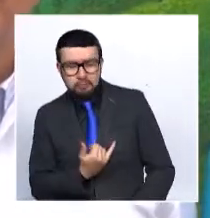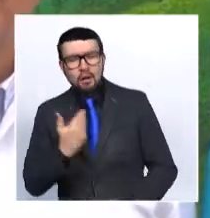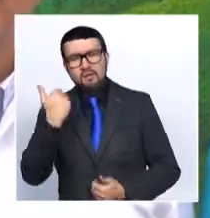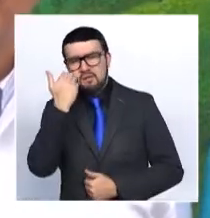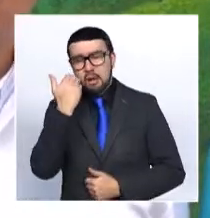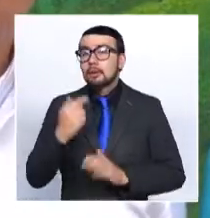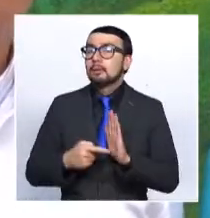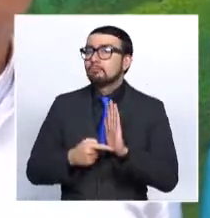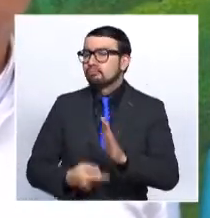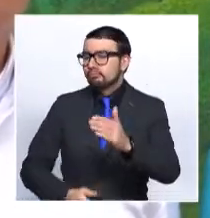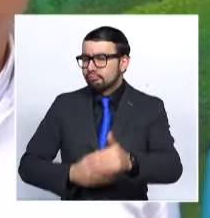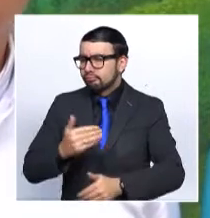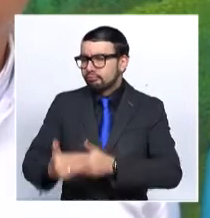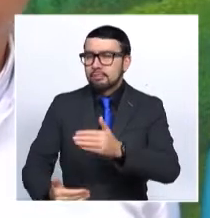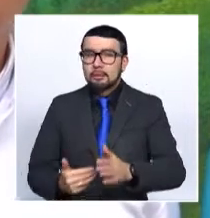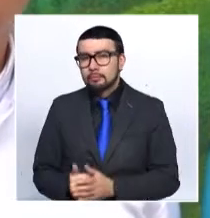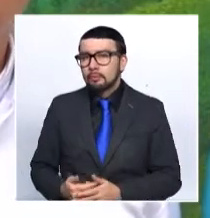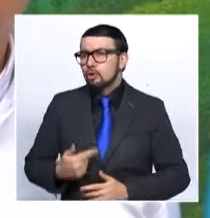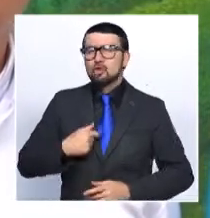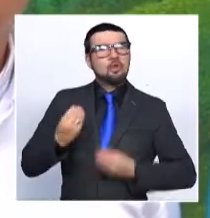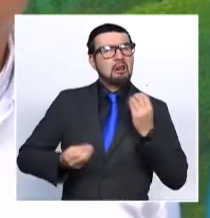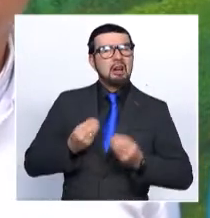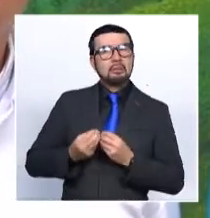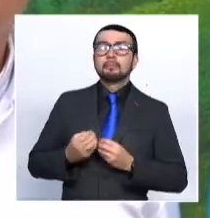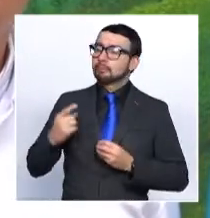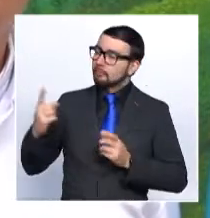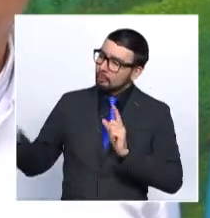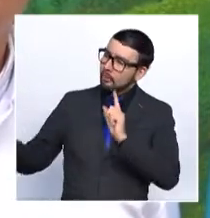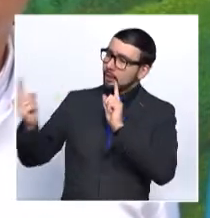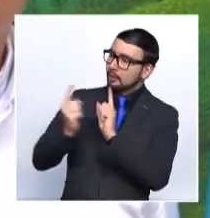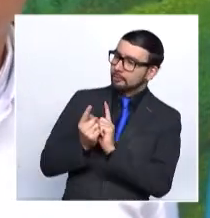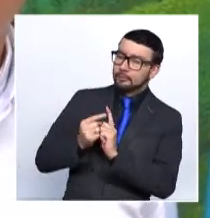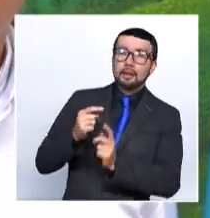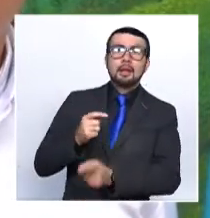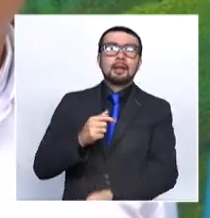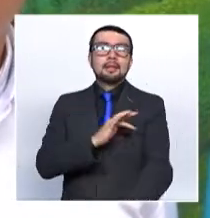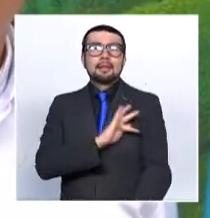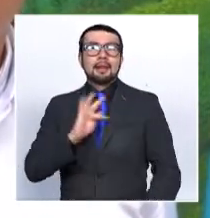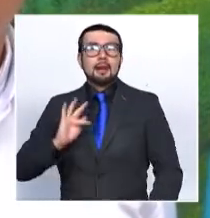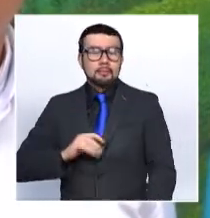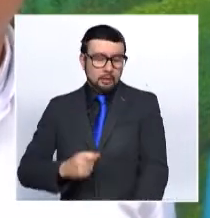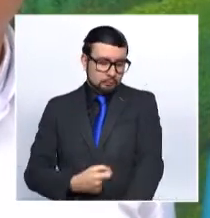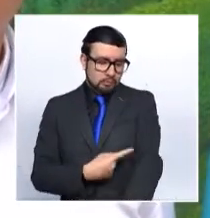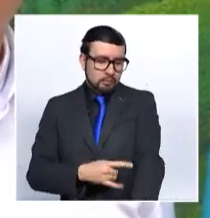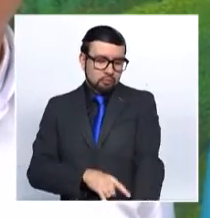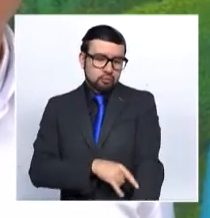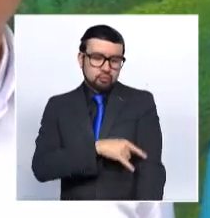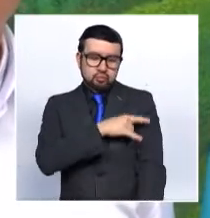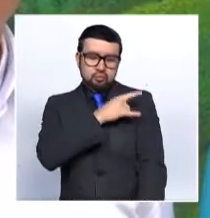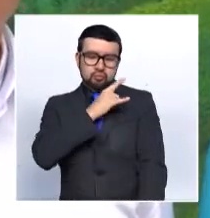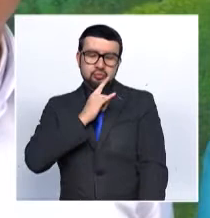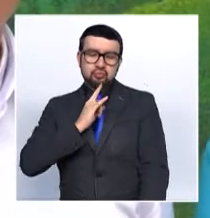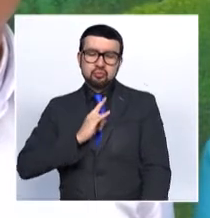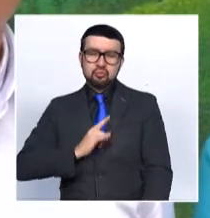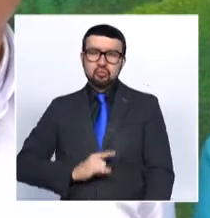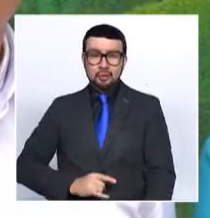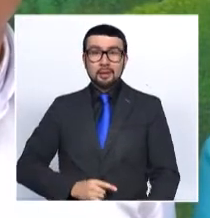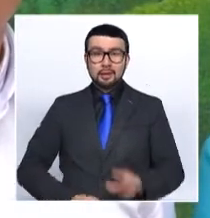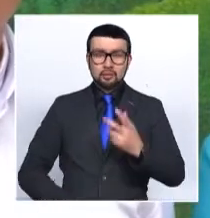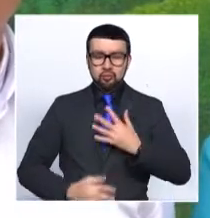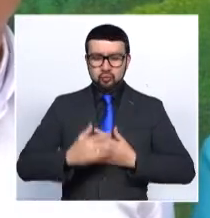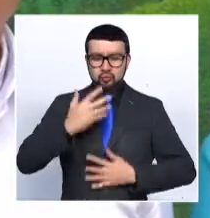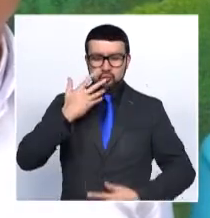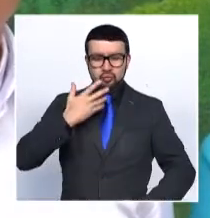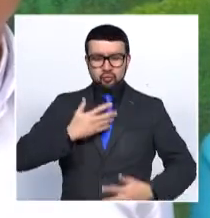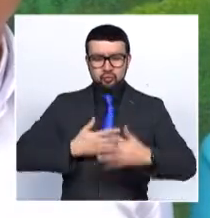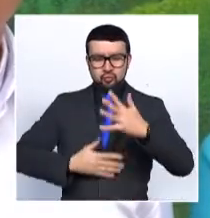lo que yo hago, preparo al paciente con terapias de quelación, que va a manejar todo lo que es el aparato circulatorio, terapias